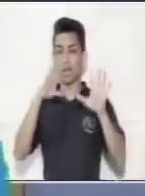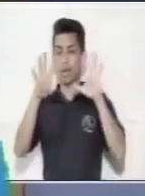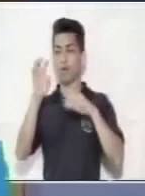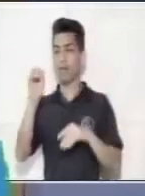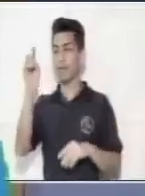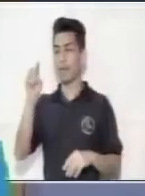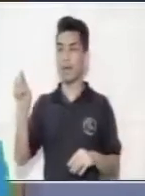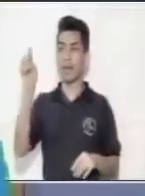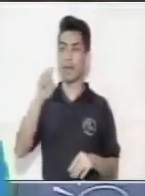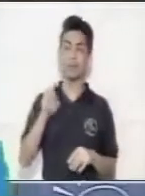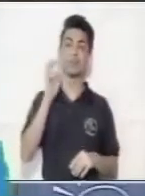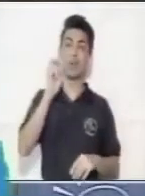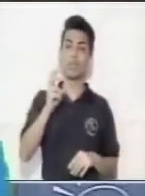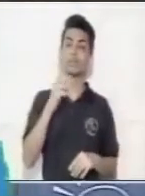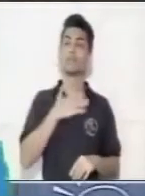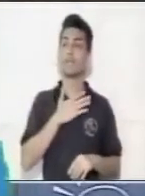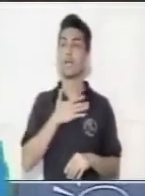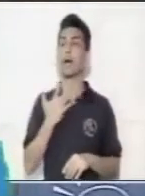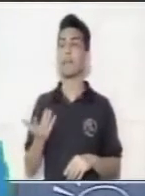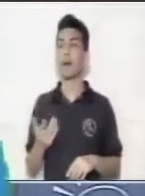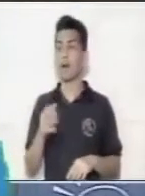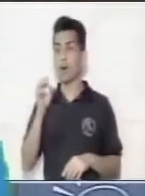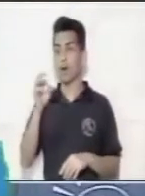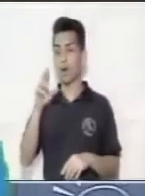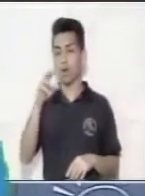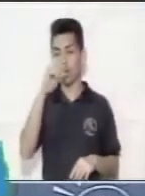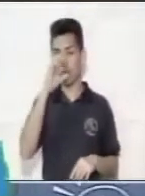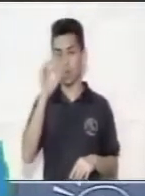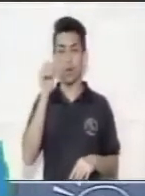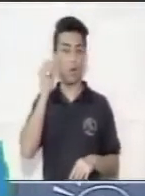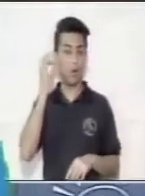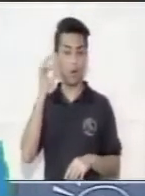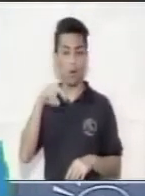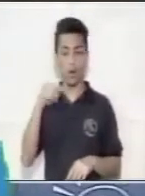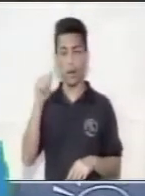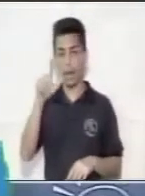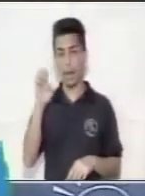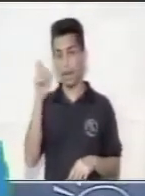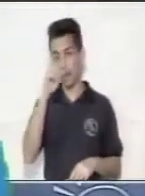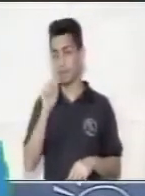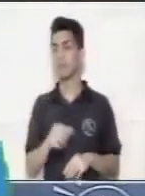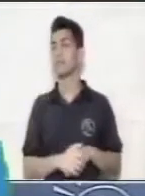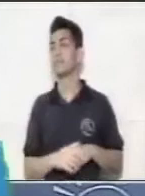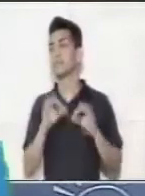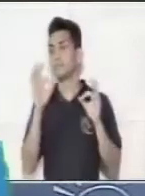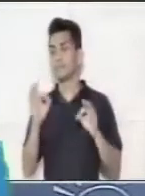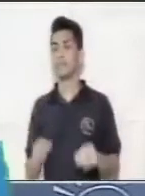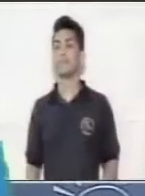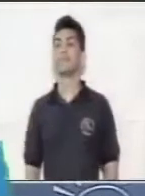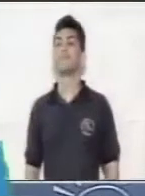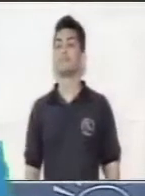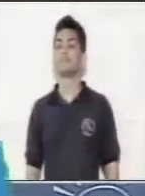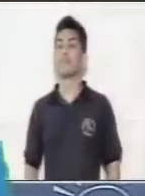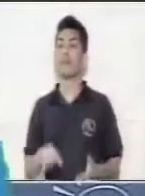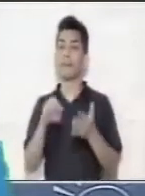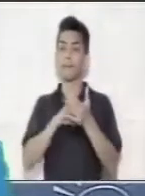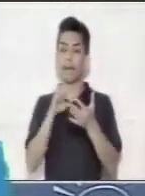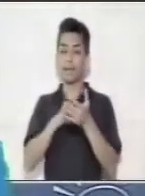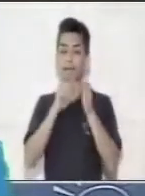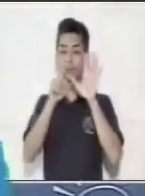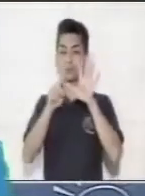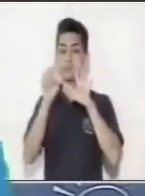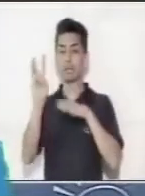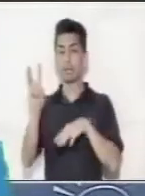grados. Y entonces se les conoce como ortogonales. Bien, chicos, en la página 63 de su